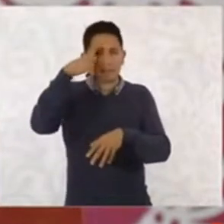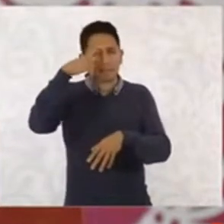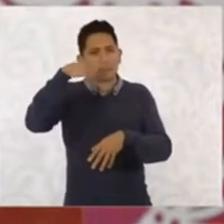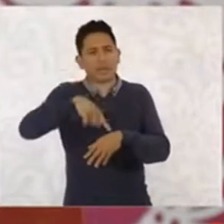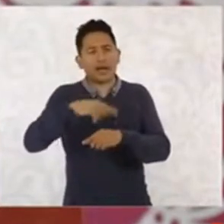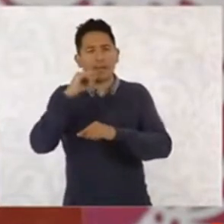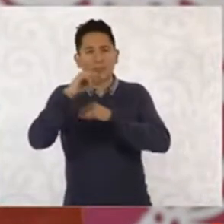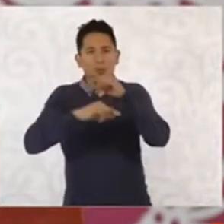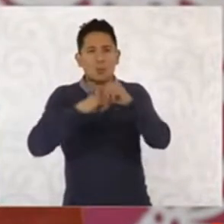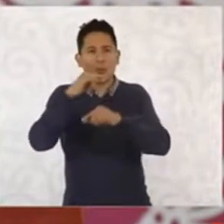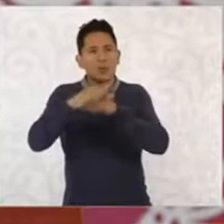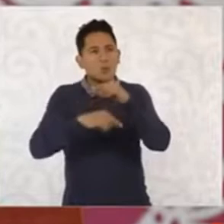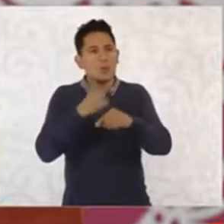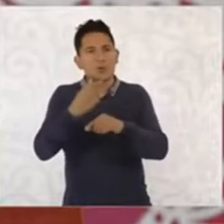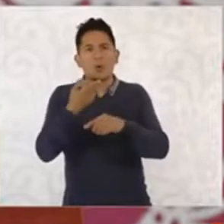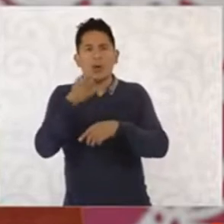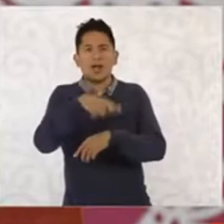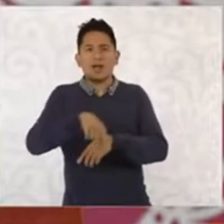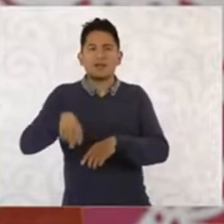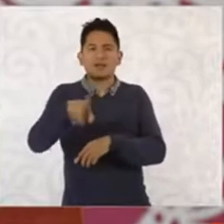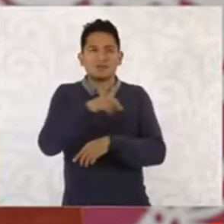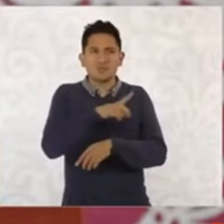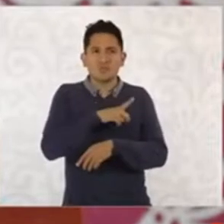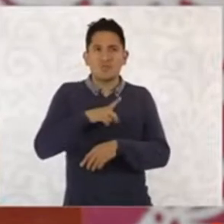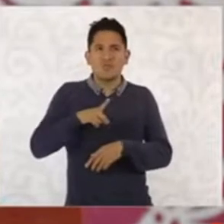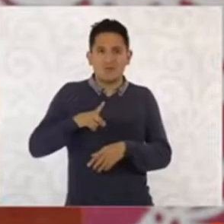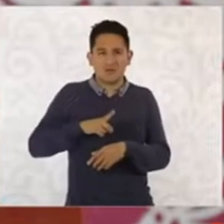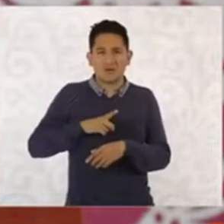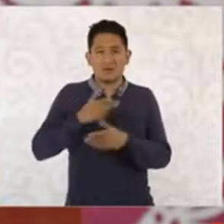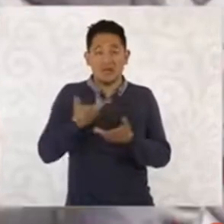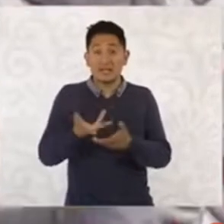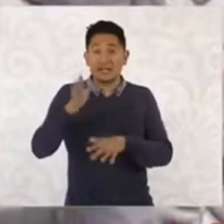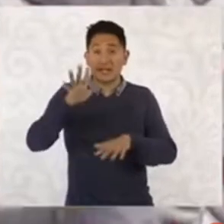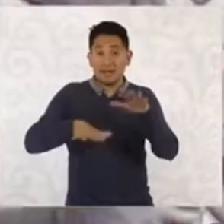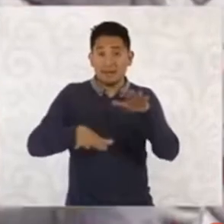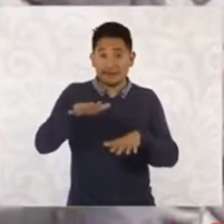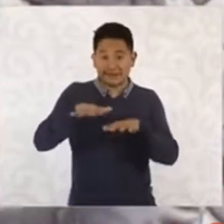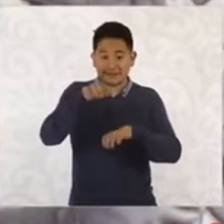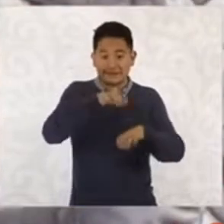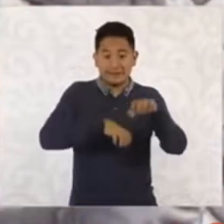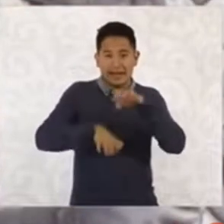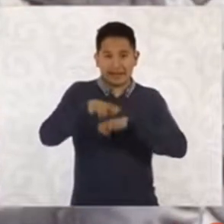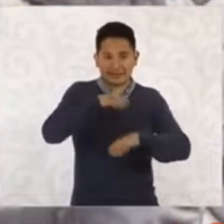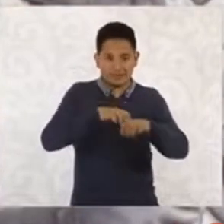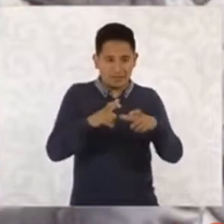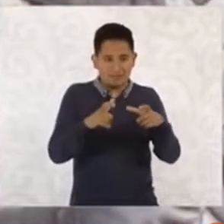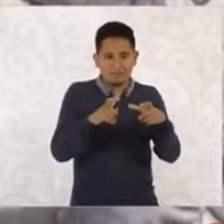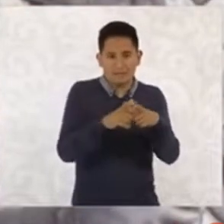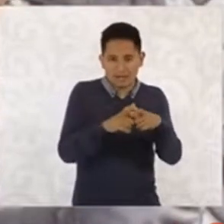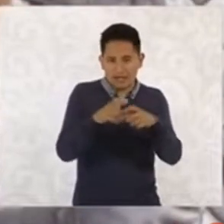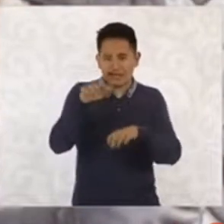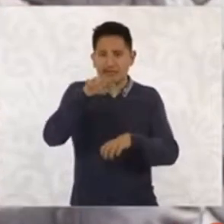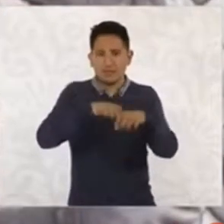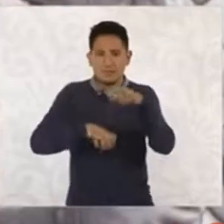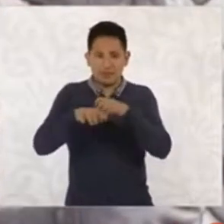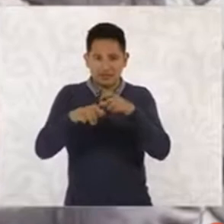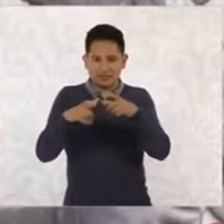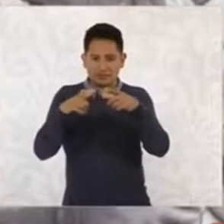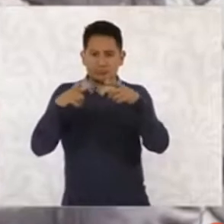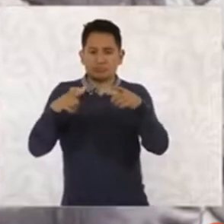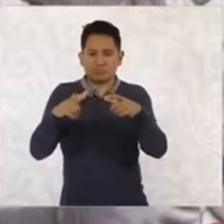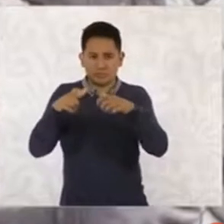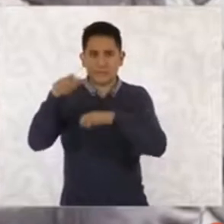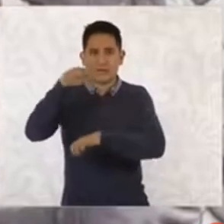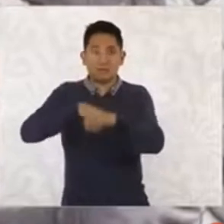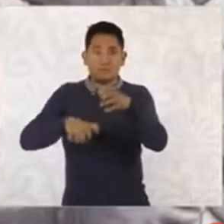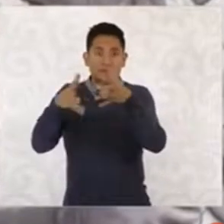y además se veía un trato desigual entre las pequeñas empresas, las medianas empresas, que además sí pagaban